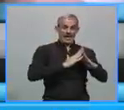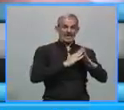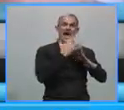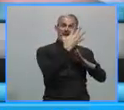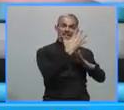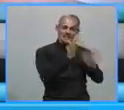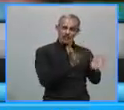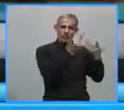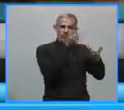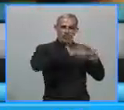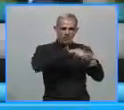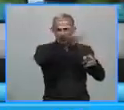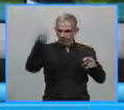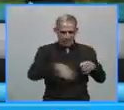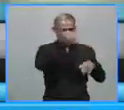a